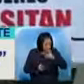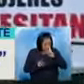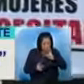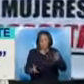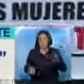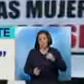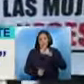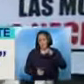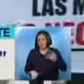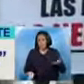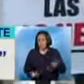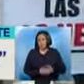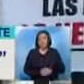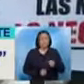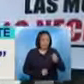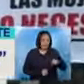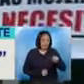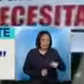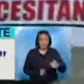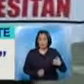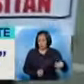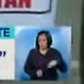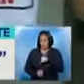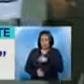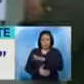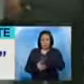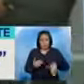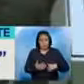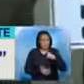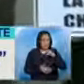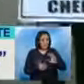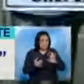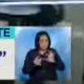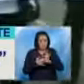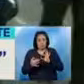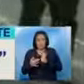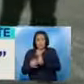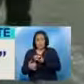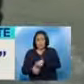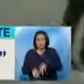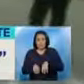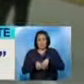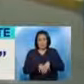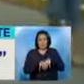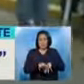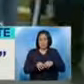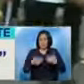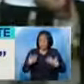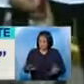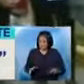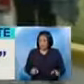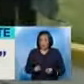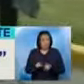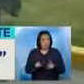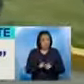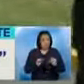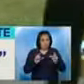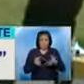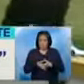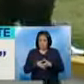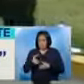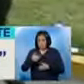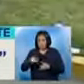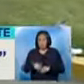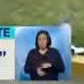a la mujer. Por supuesto, señora, nosotras y todas las mujeres nos sumamos, pues, a esta marcha. Y están también, pues, los grupos que están organizados